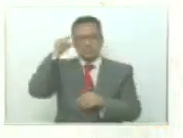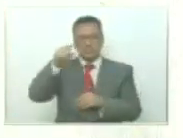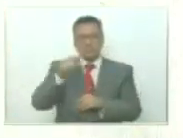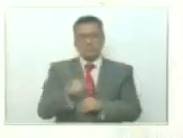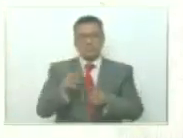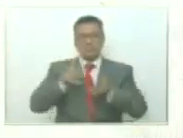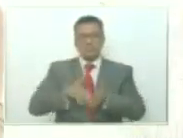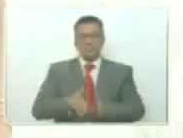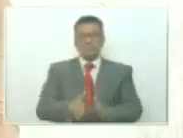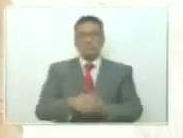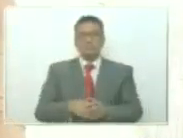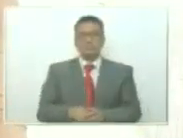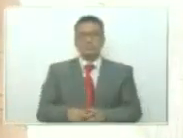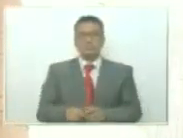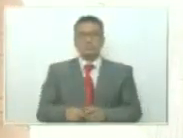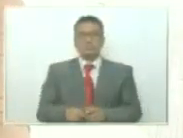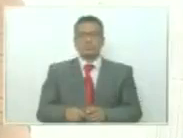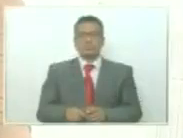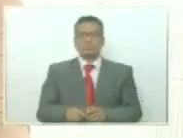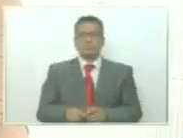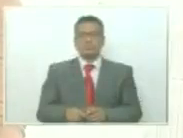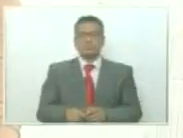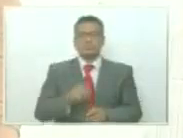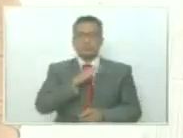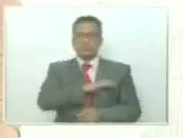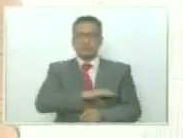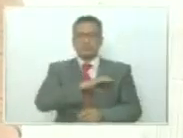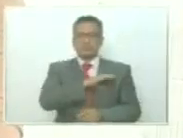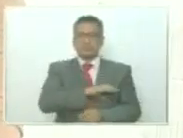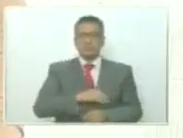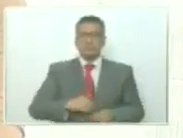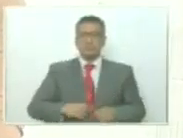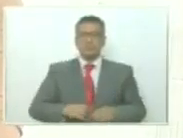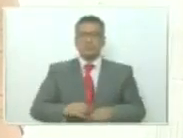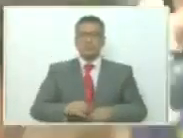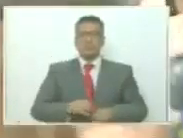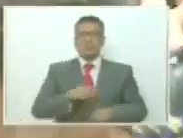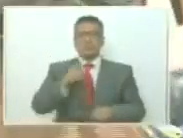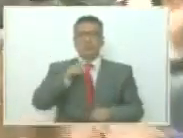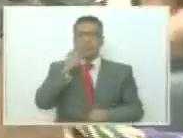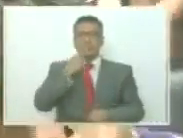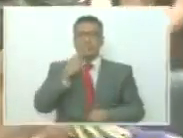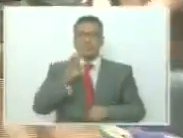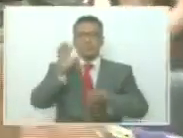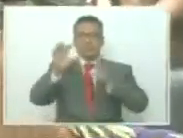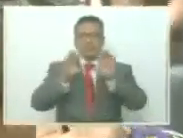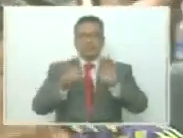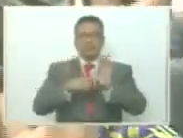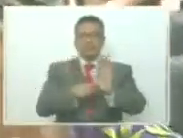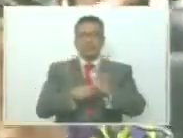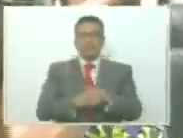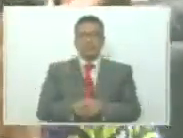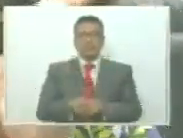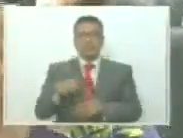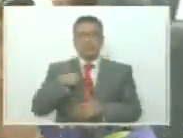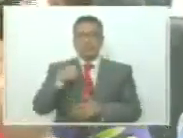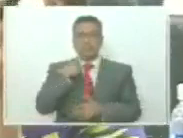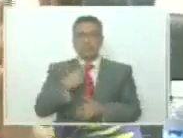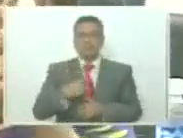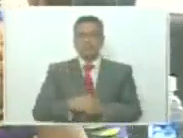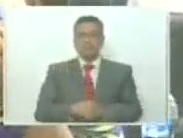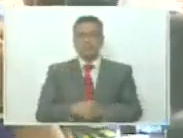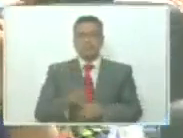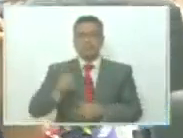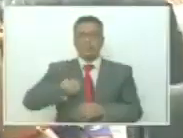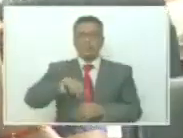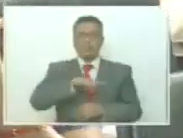su nacimiento. Desde la Comisión de Política Exterior, presidente, como lo decía